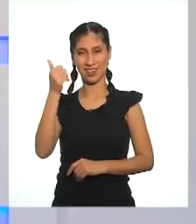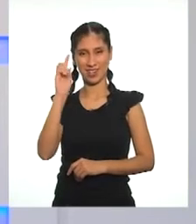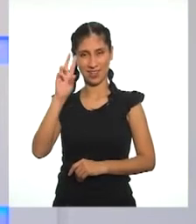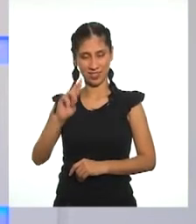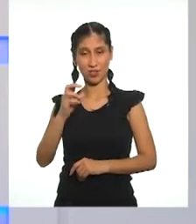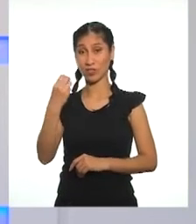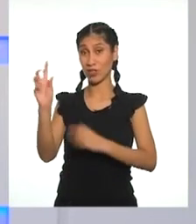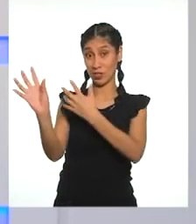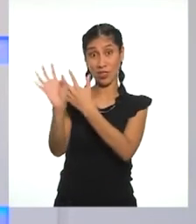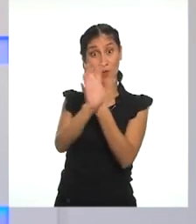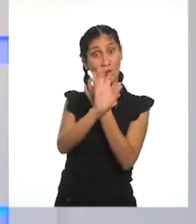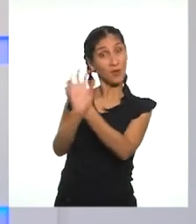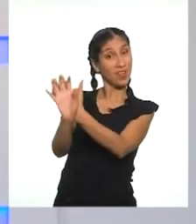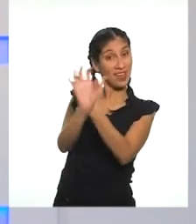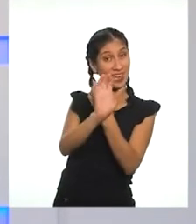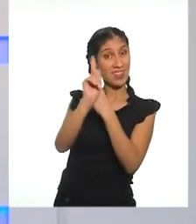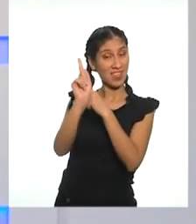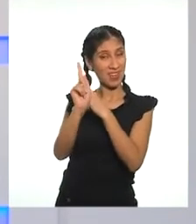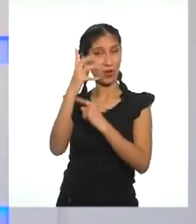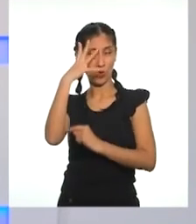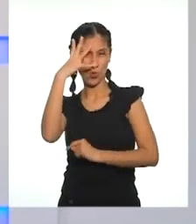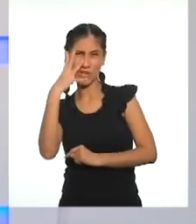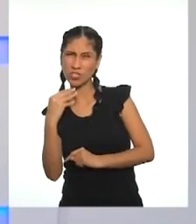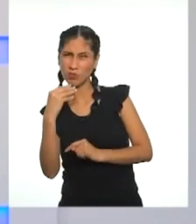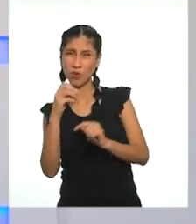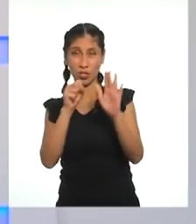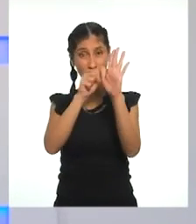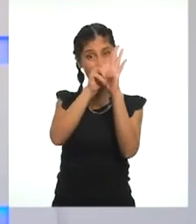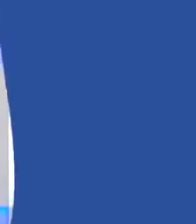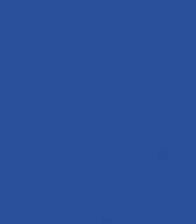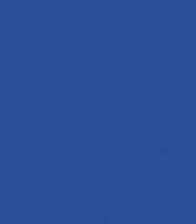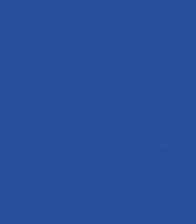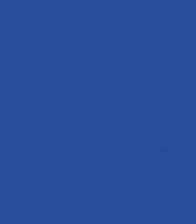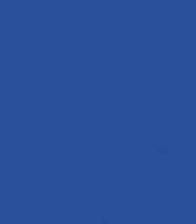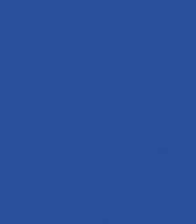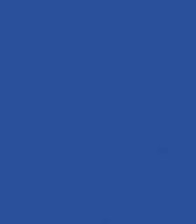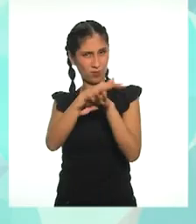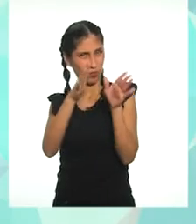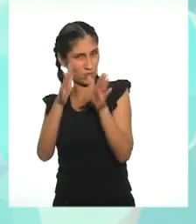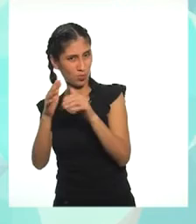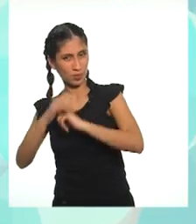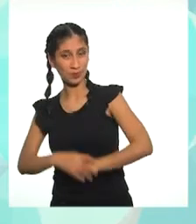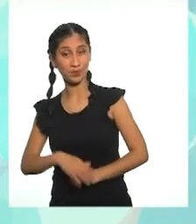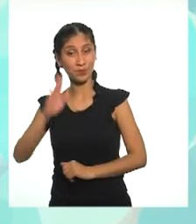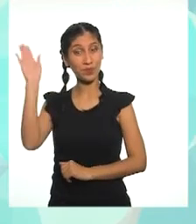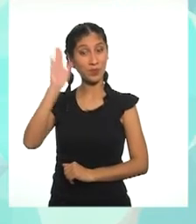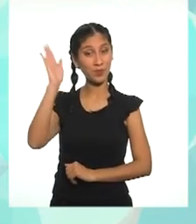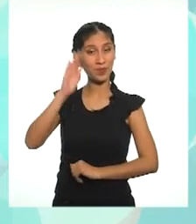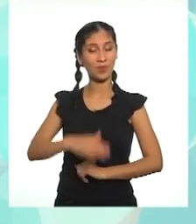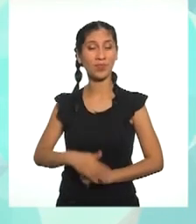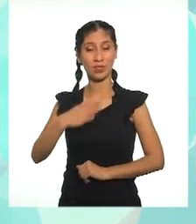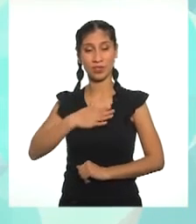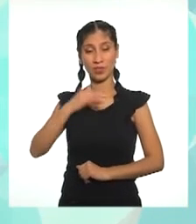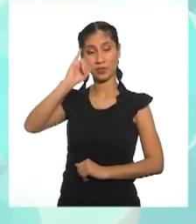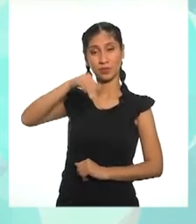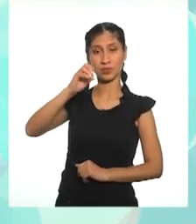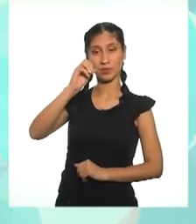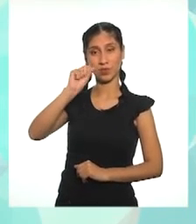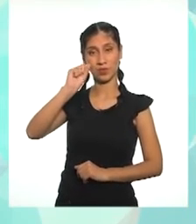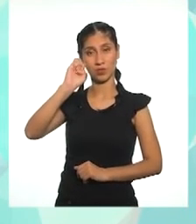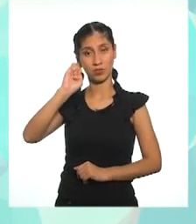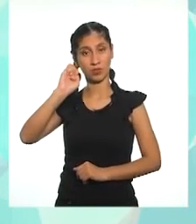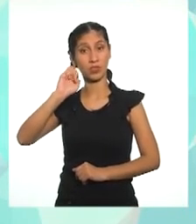experto en cine para que nos cuente del mecanismo narrativo Flash Forward. Hola, soy José Guamán